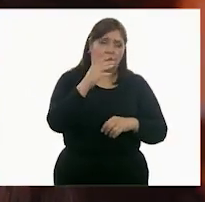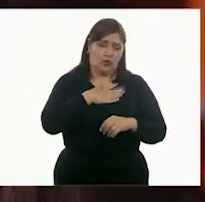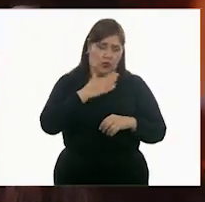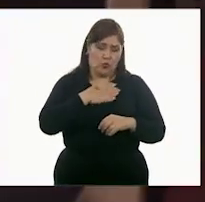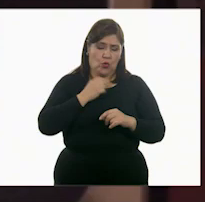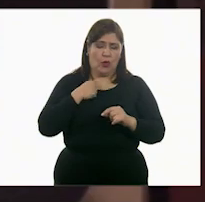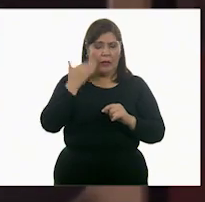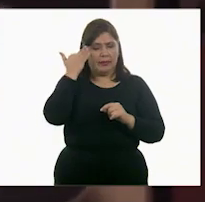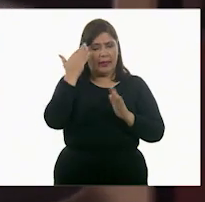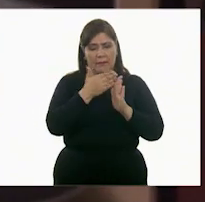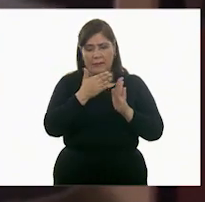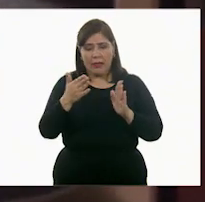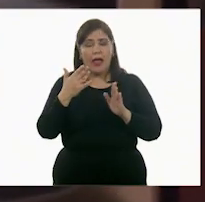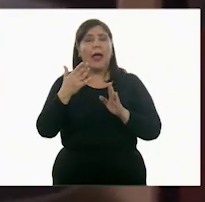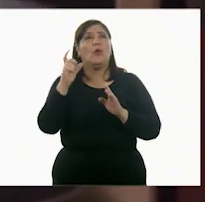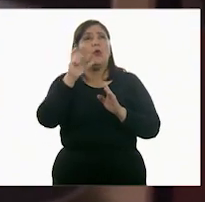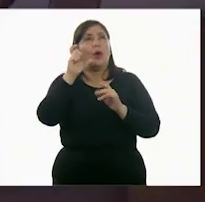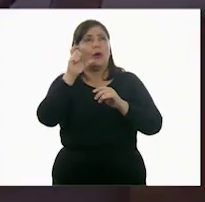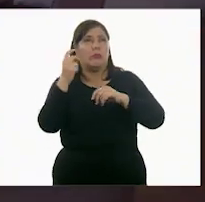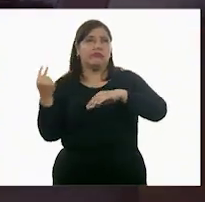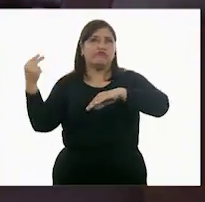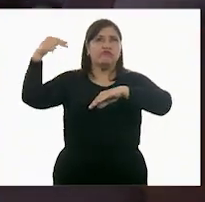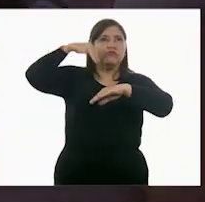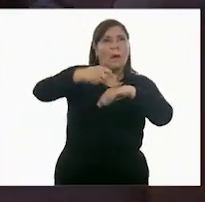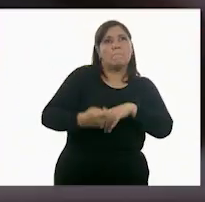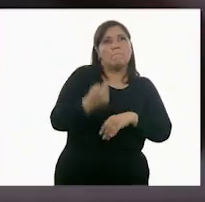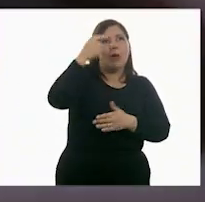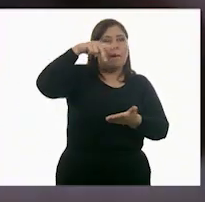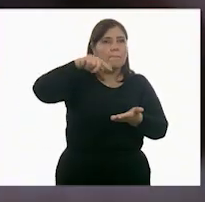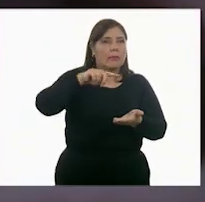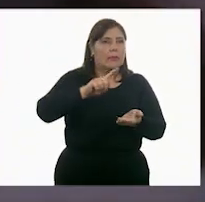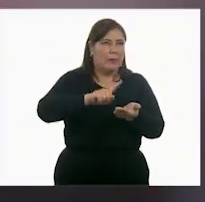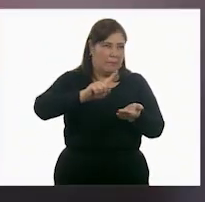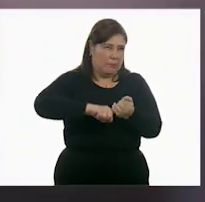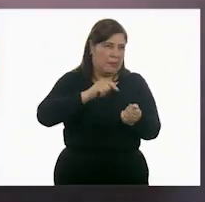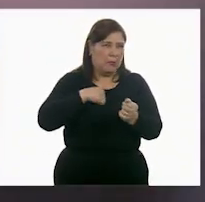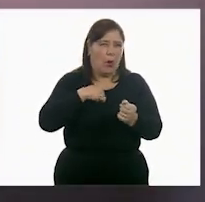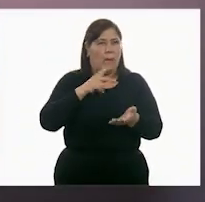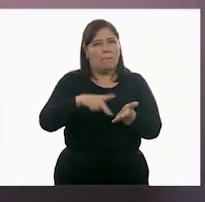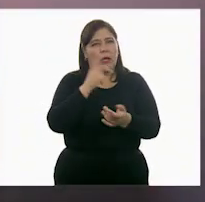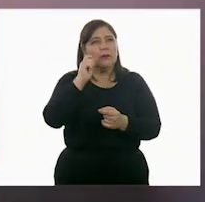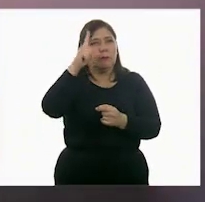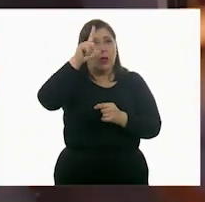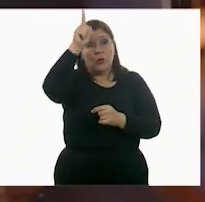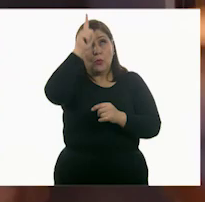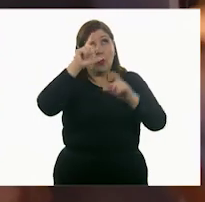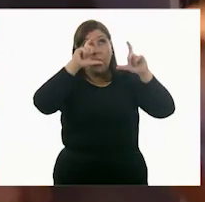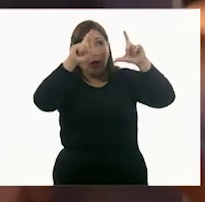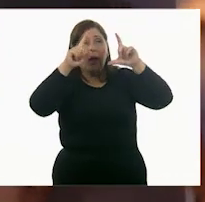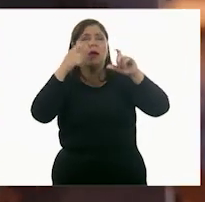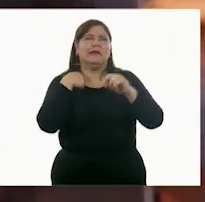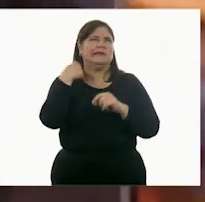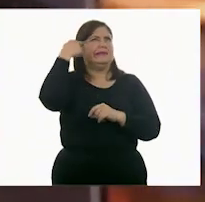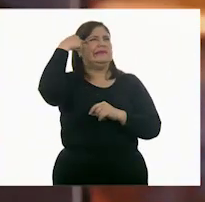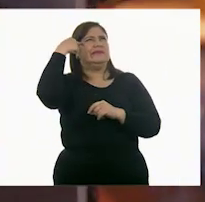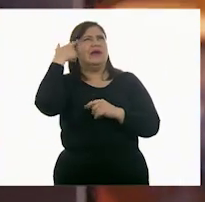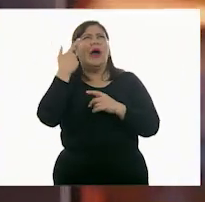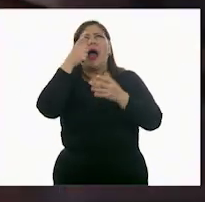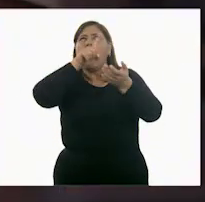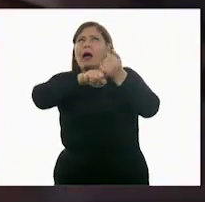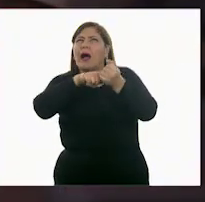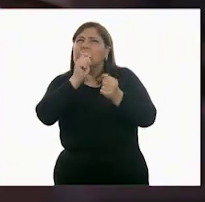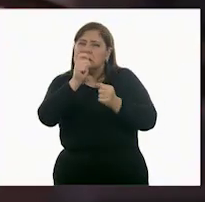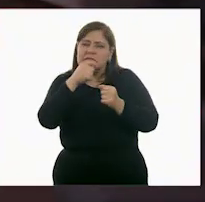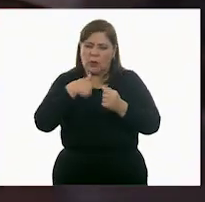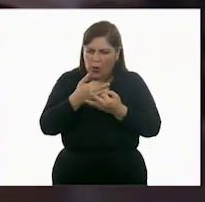generación que vio llegar al hombre a la luna, a mí siempre me fascinaba pensar en los secretos que había enterrados en la